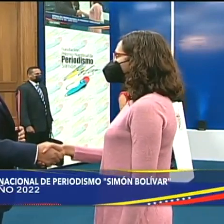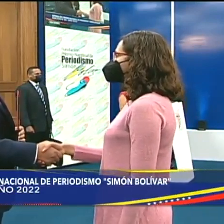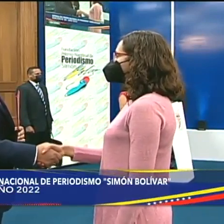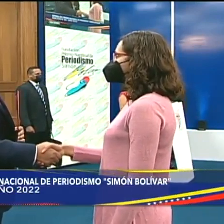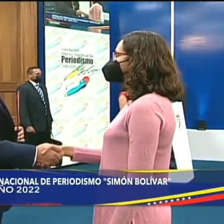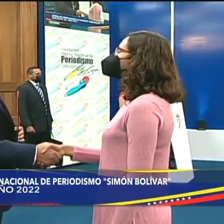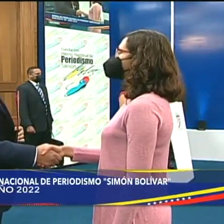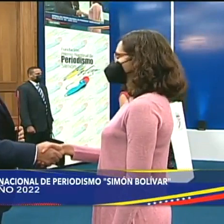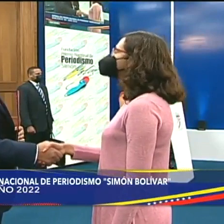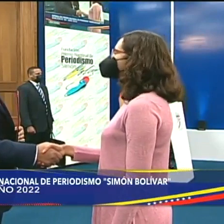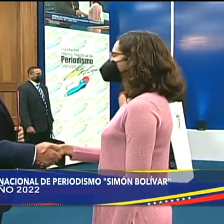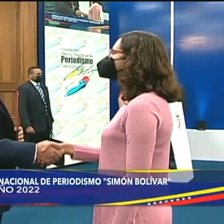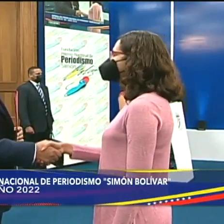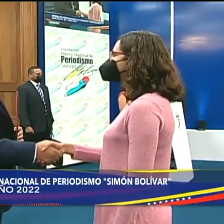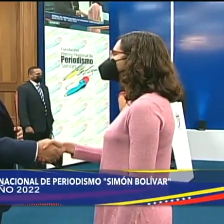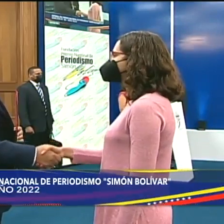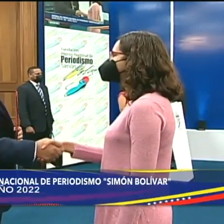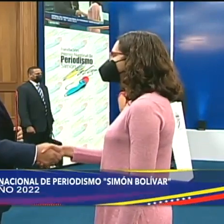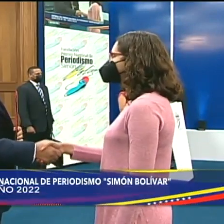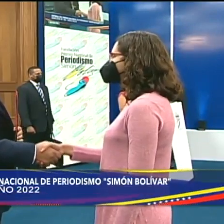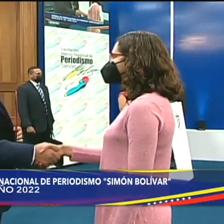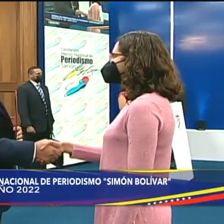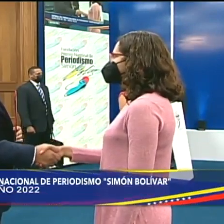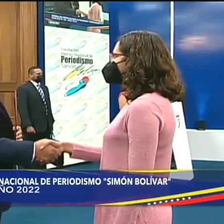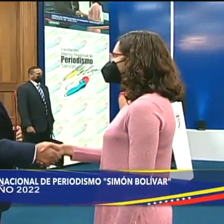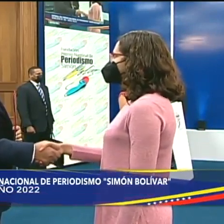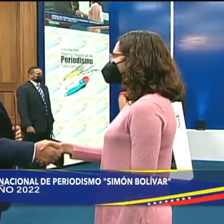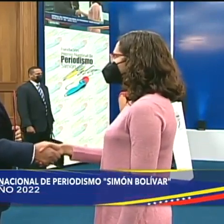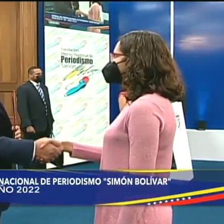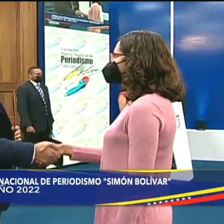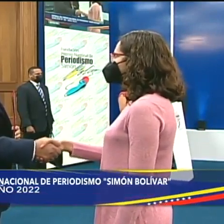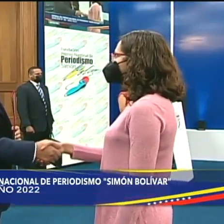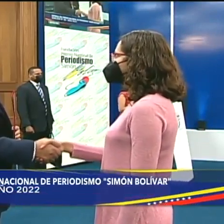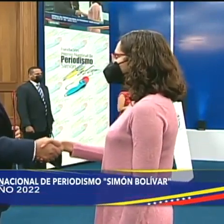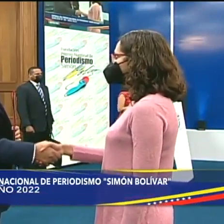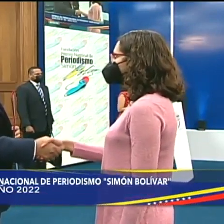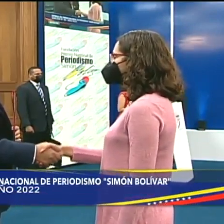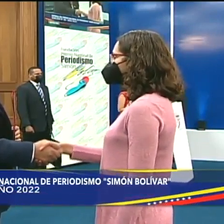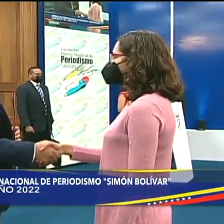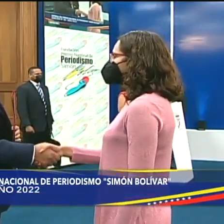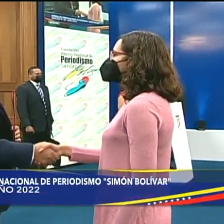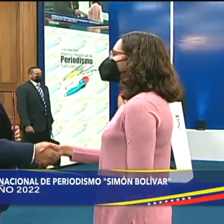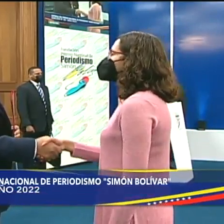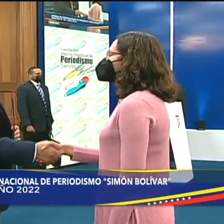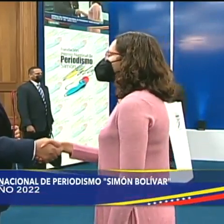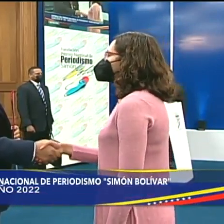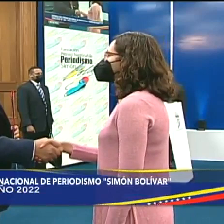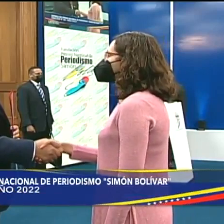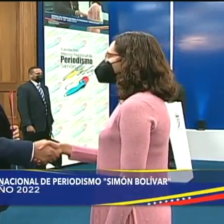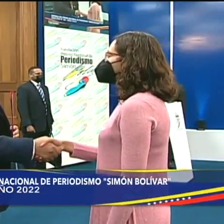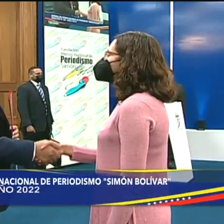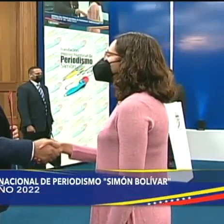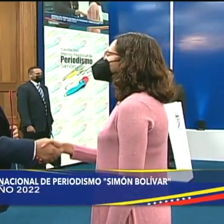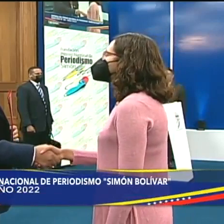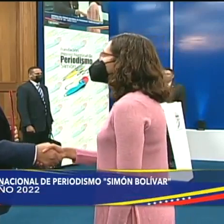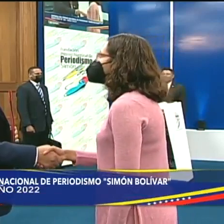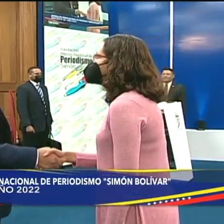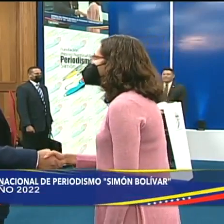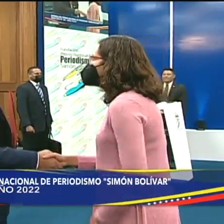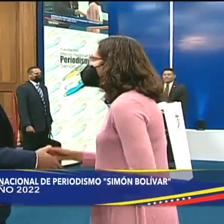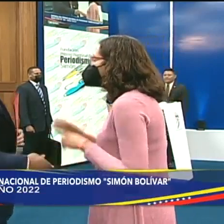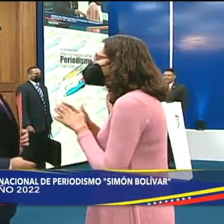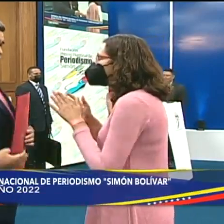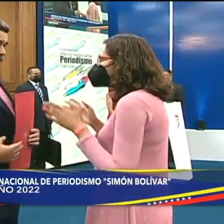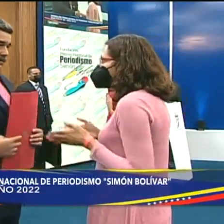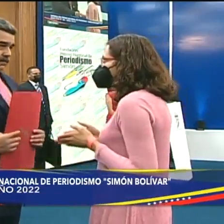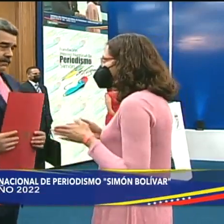de la comunicación la variante Medios contra la Democracia que signa la realidad latinoamericana. Nerlay